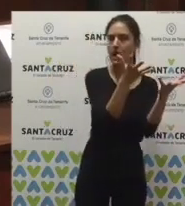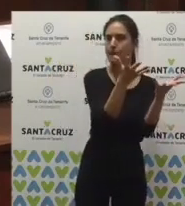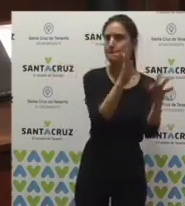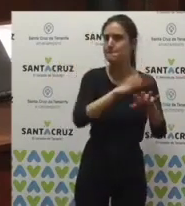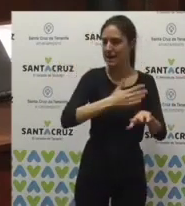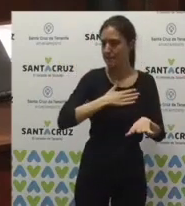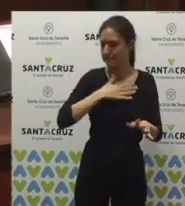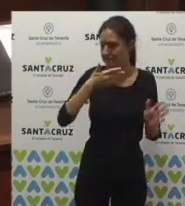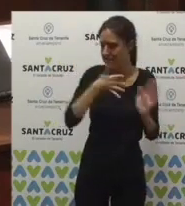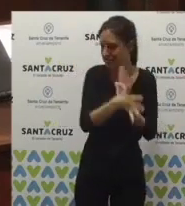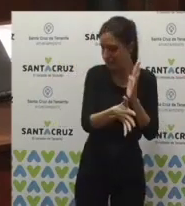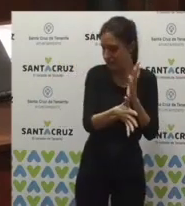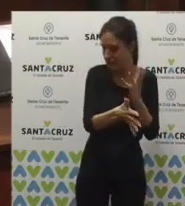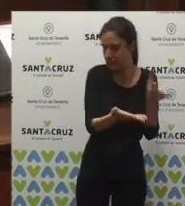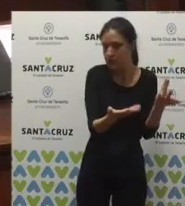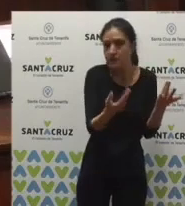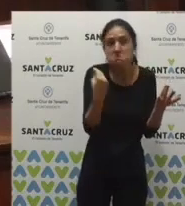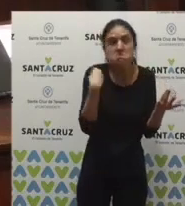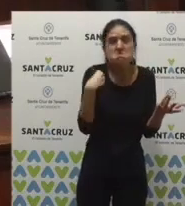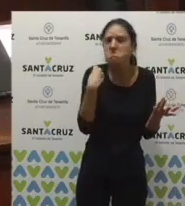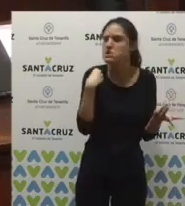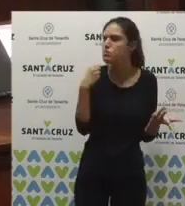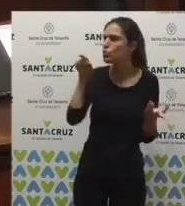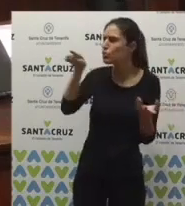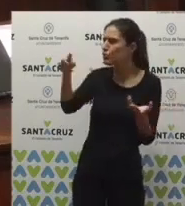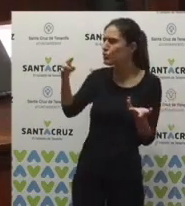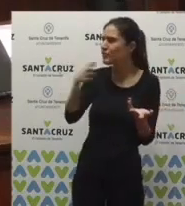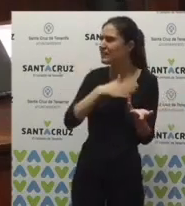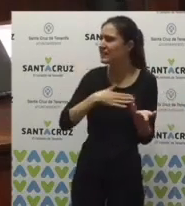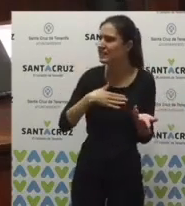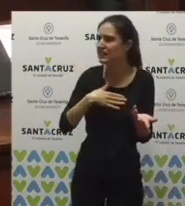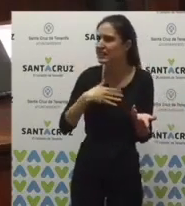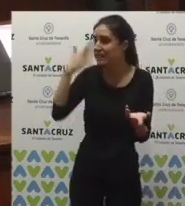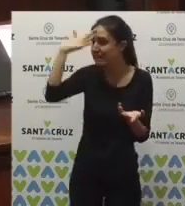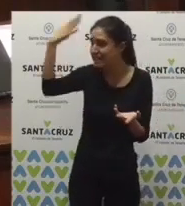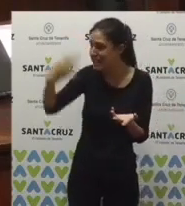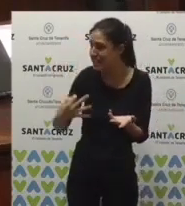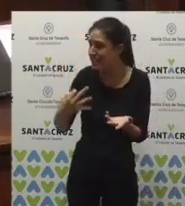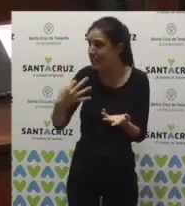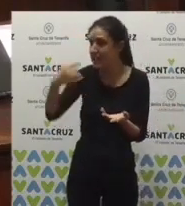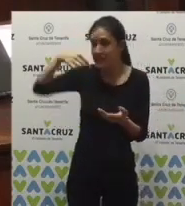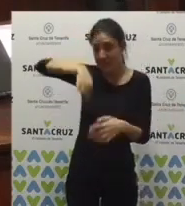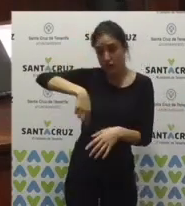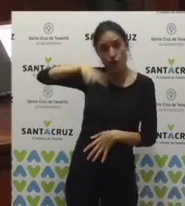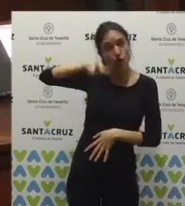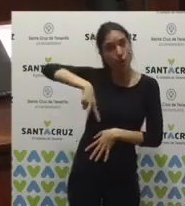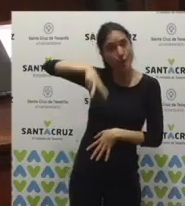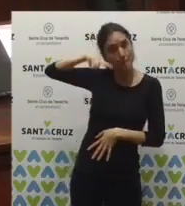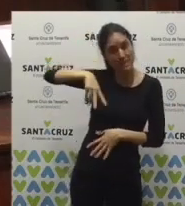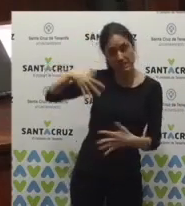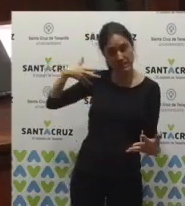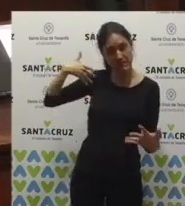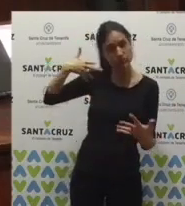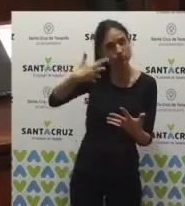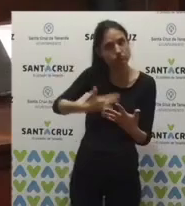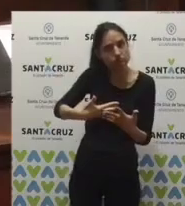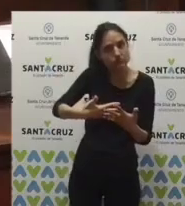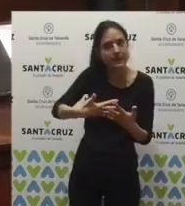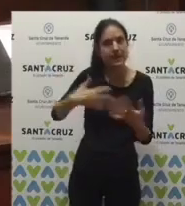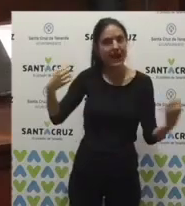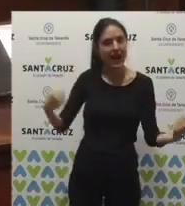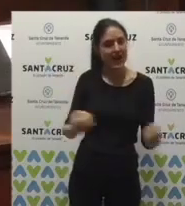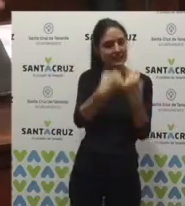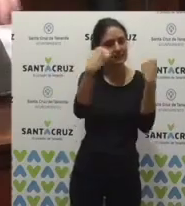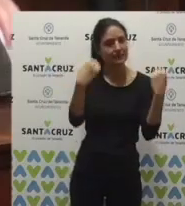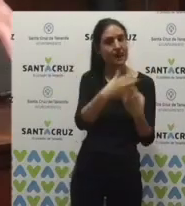lo que lo que con lo que entiendo es que usted cree que durante estos dos meses en la actividad de las